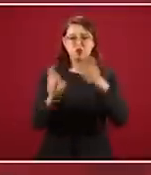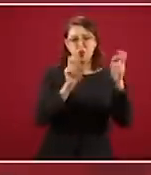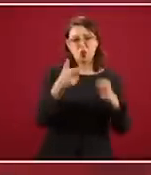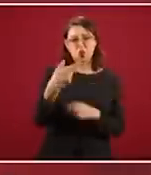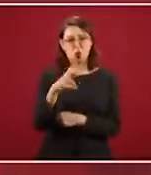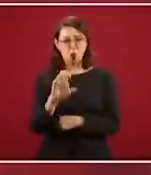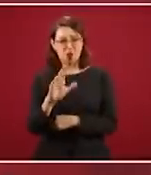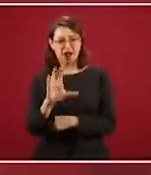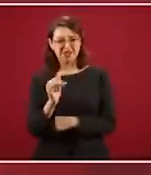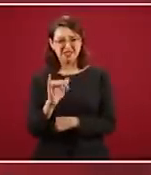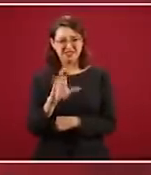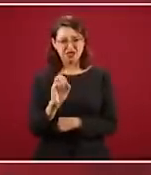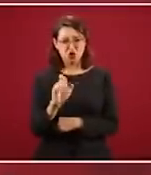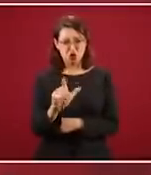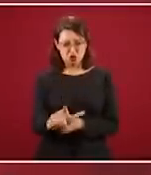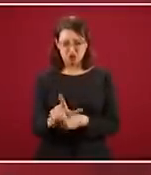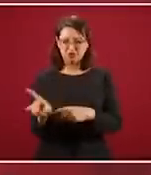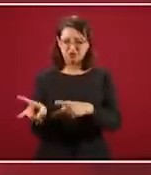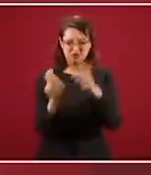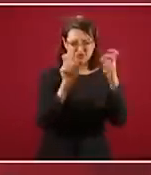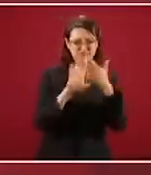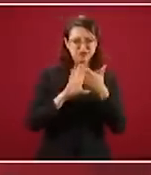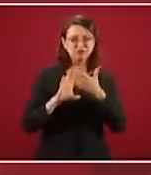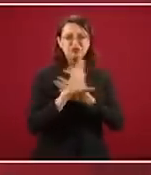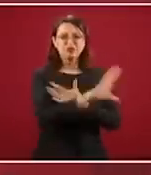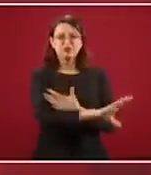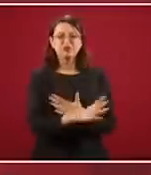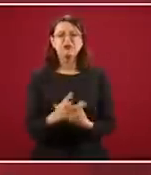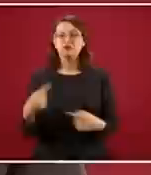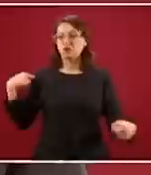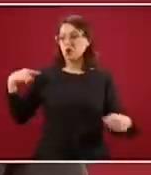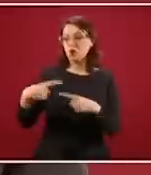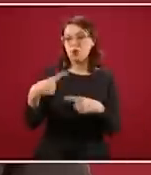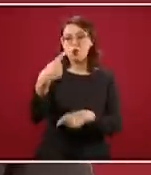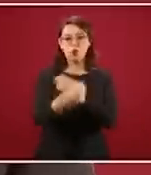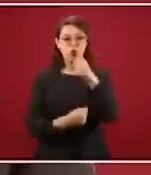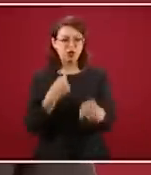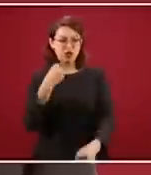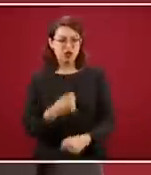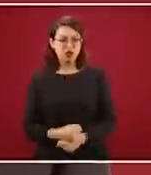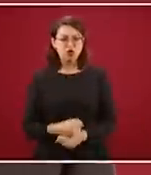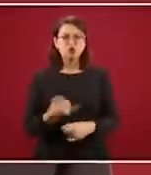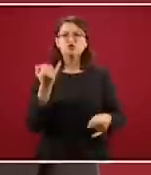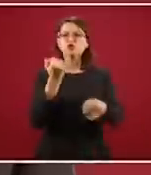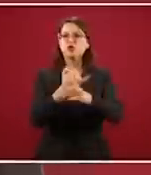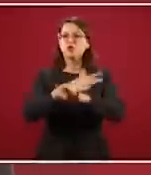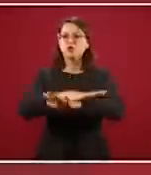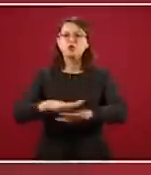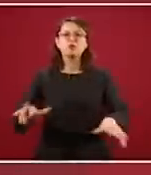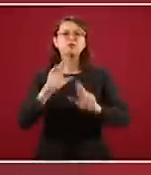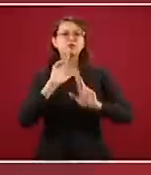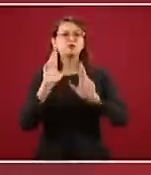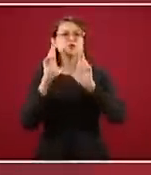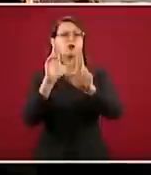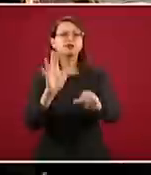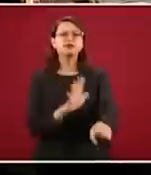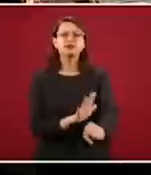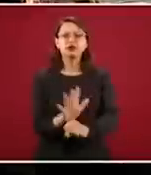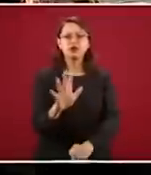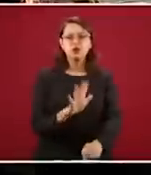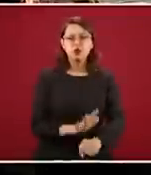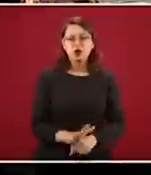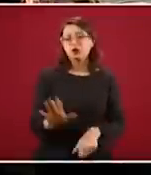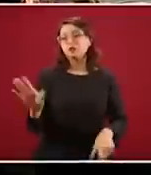Informarles cuáles son los resultados en un año. Ha sido un trabajo